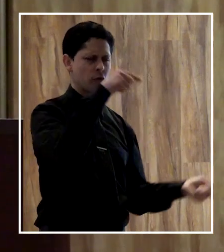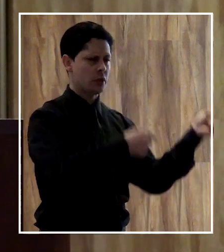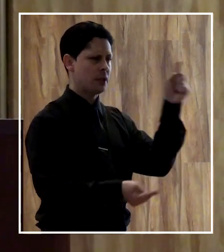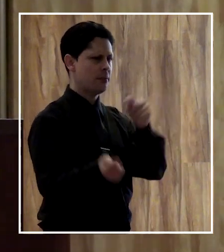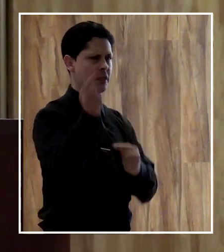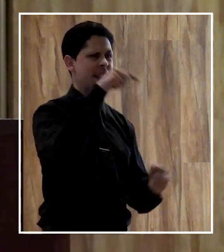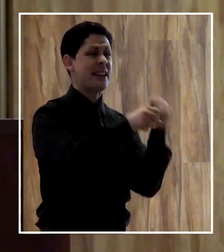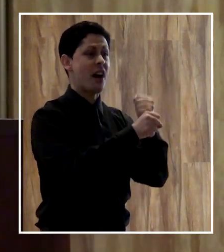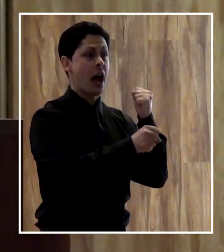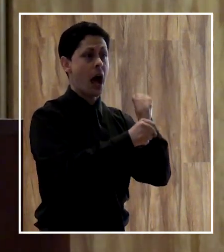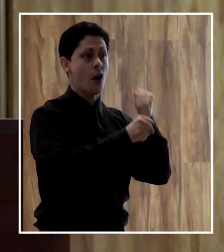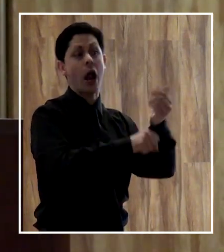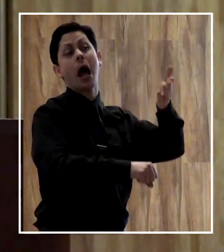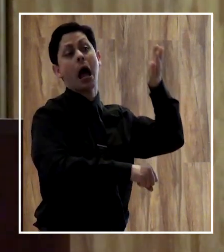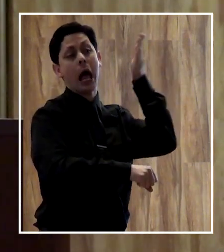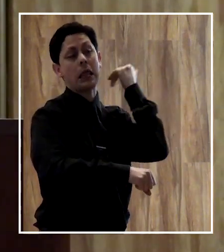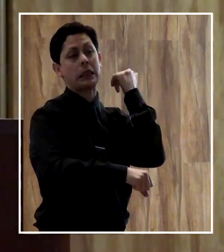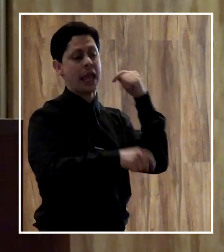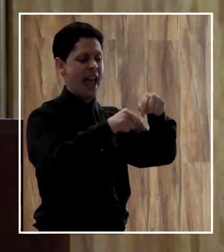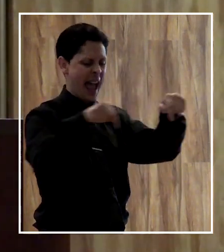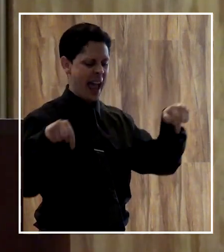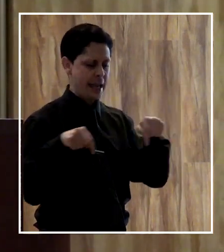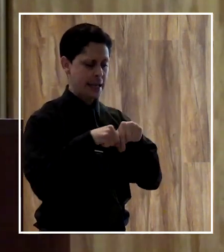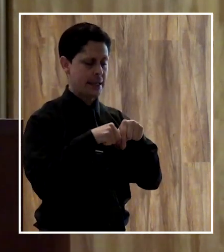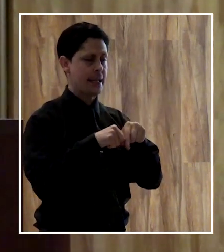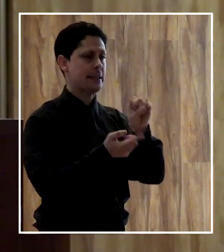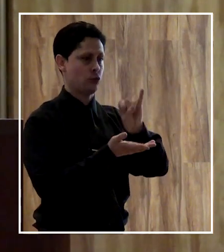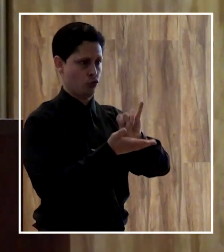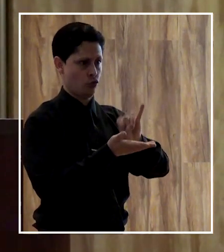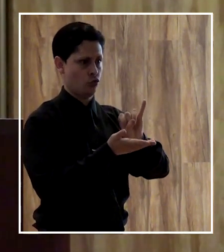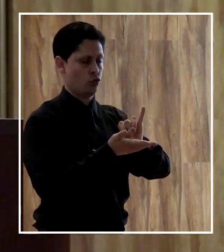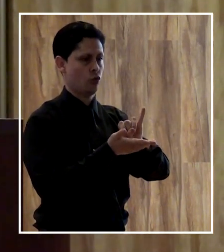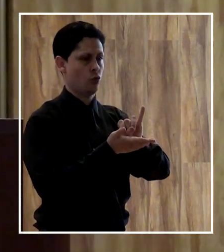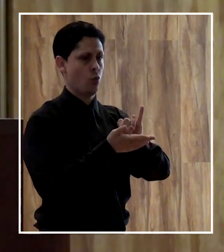instituciones que aportaron mucho